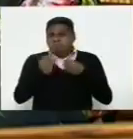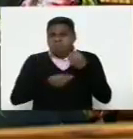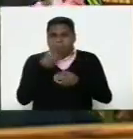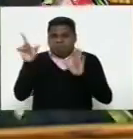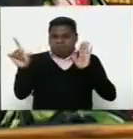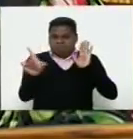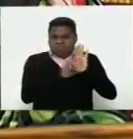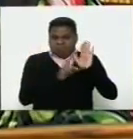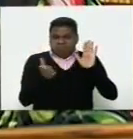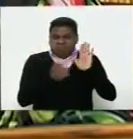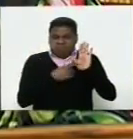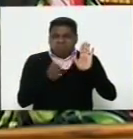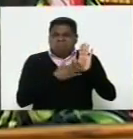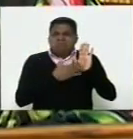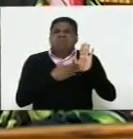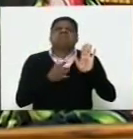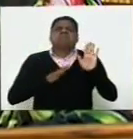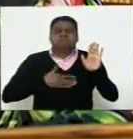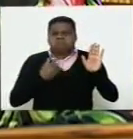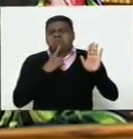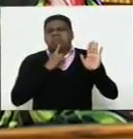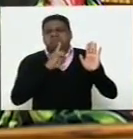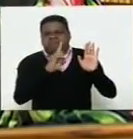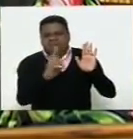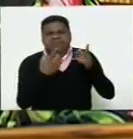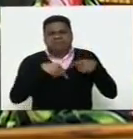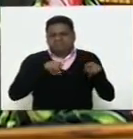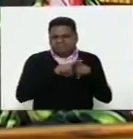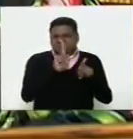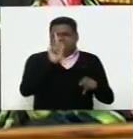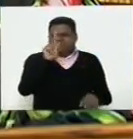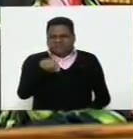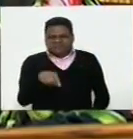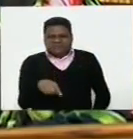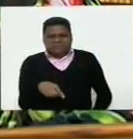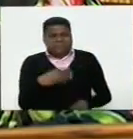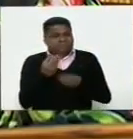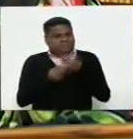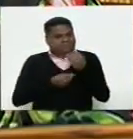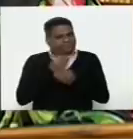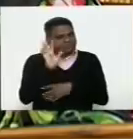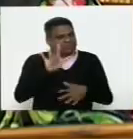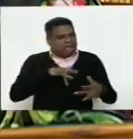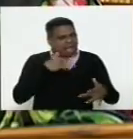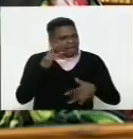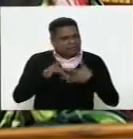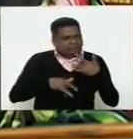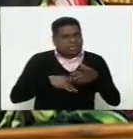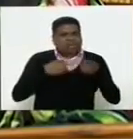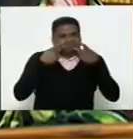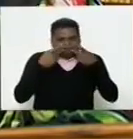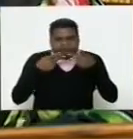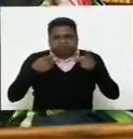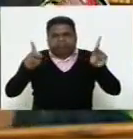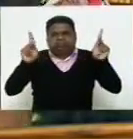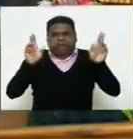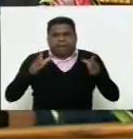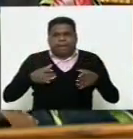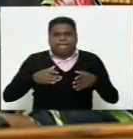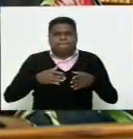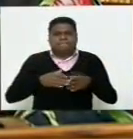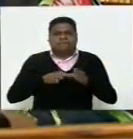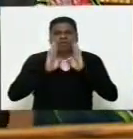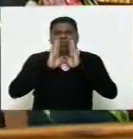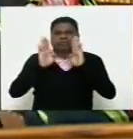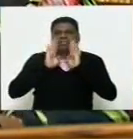presente decreto constituyente, e igualmente para realizar actividades de difusión y promoción del contenido